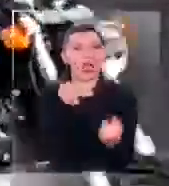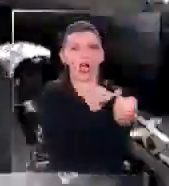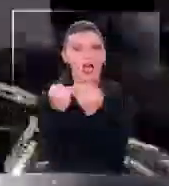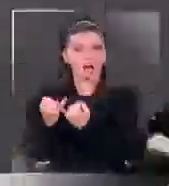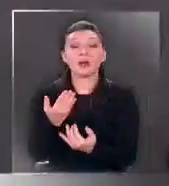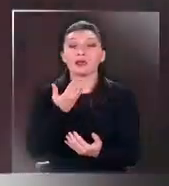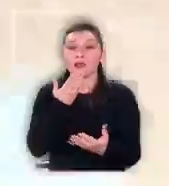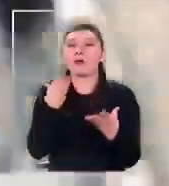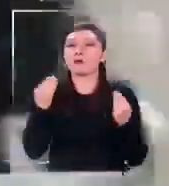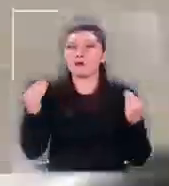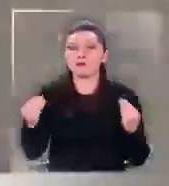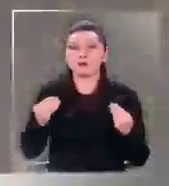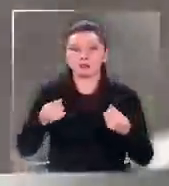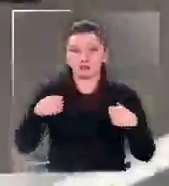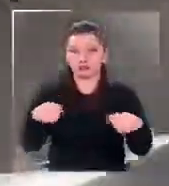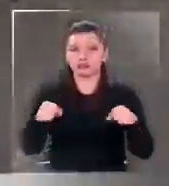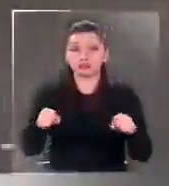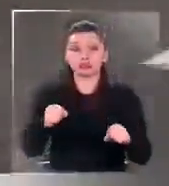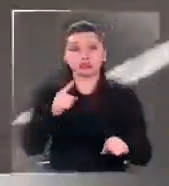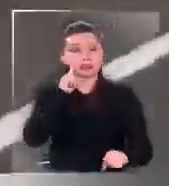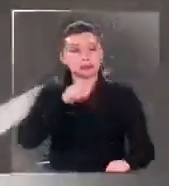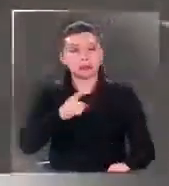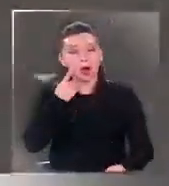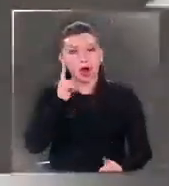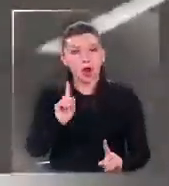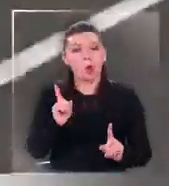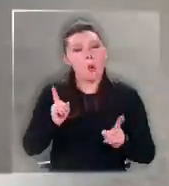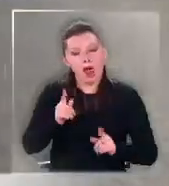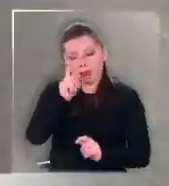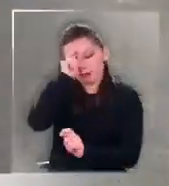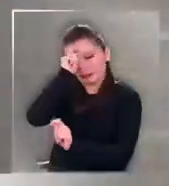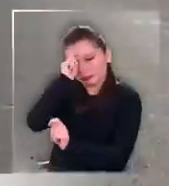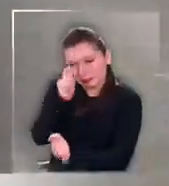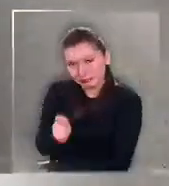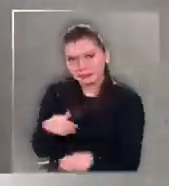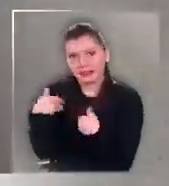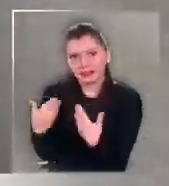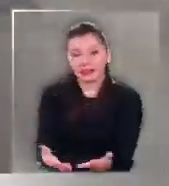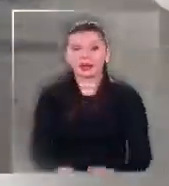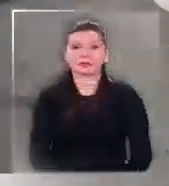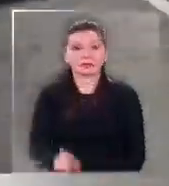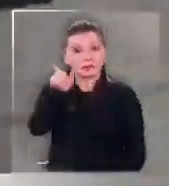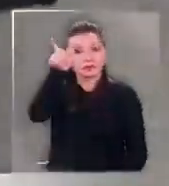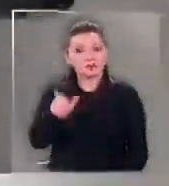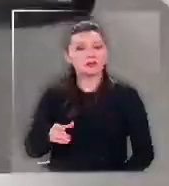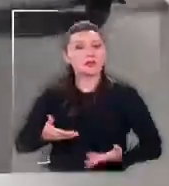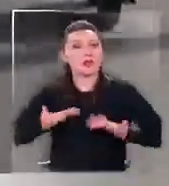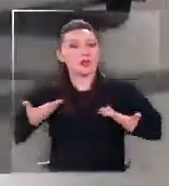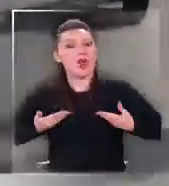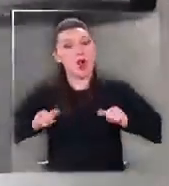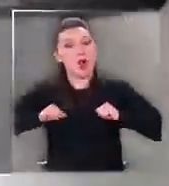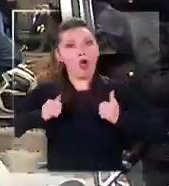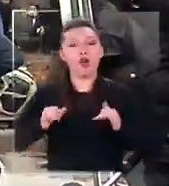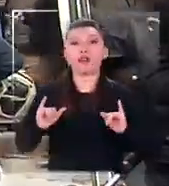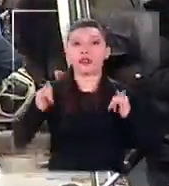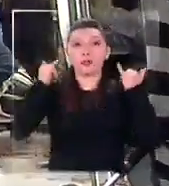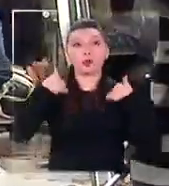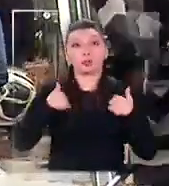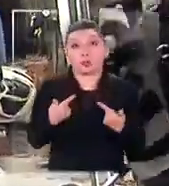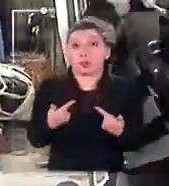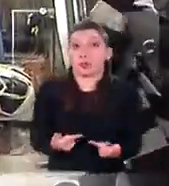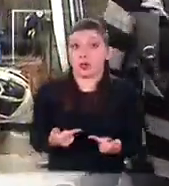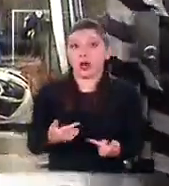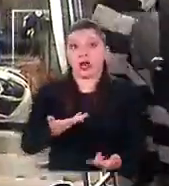también cientos de pilotos anónimos le rindieron tributo. Era un tipo muy jovial, muy divertido. Yo tuve la